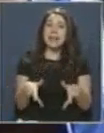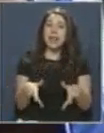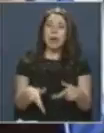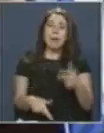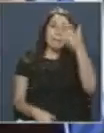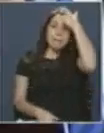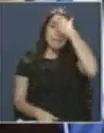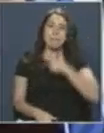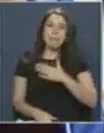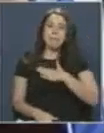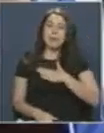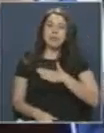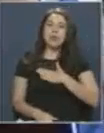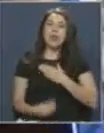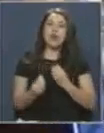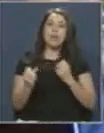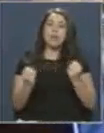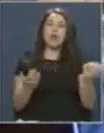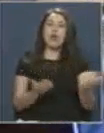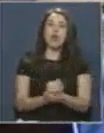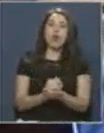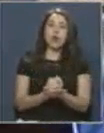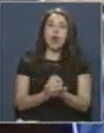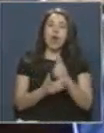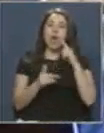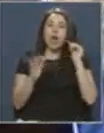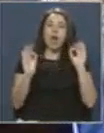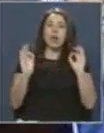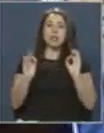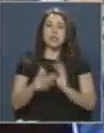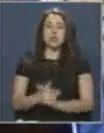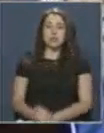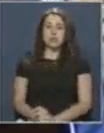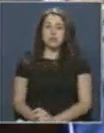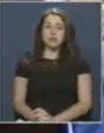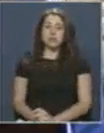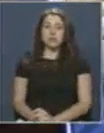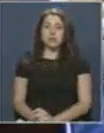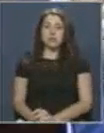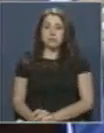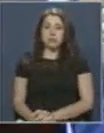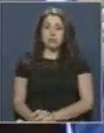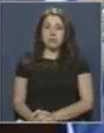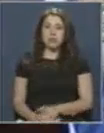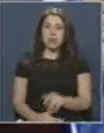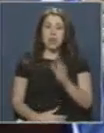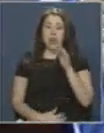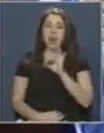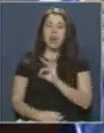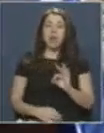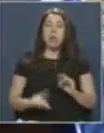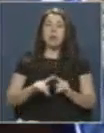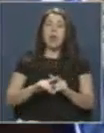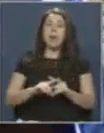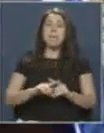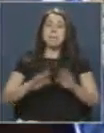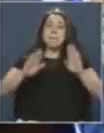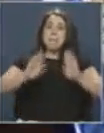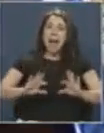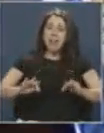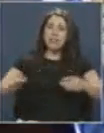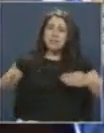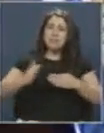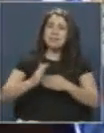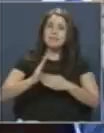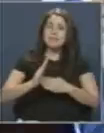y cómo lograr, entre comillas, el éxito, sin que exista ningún freno efectivo a